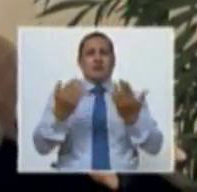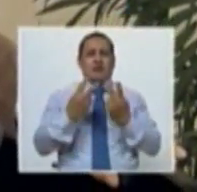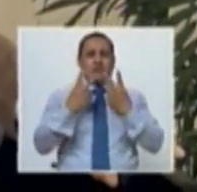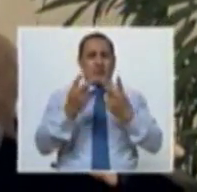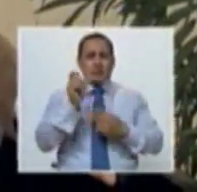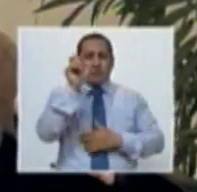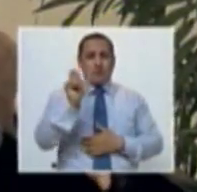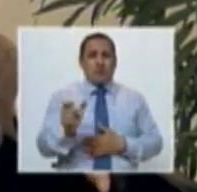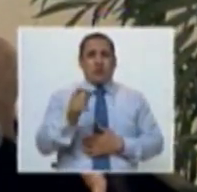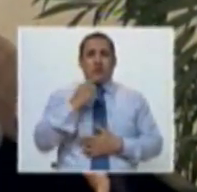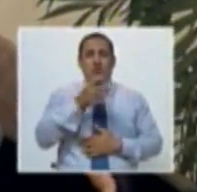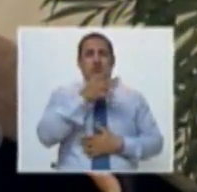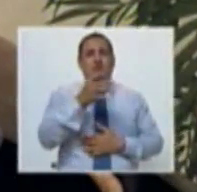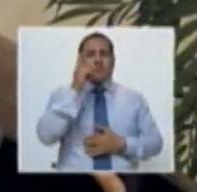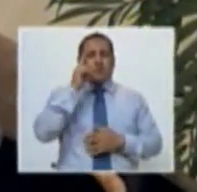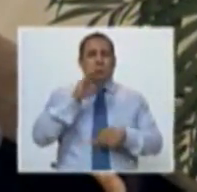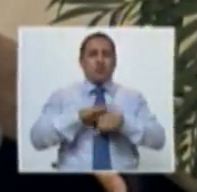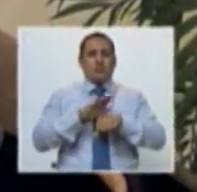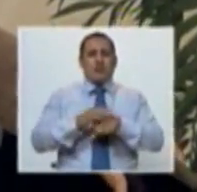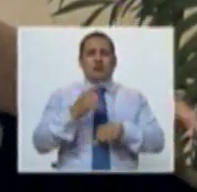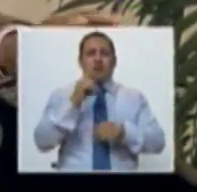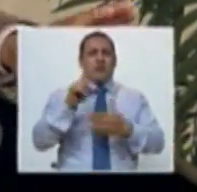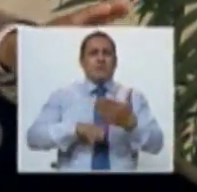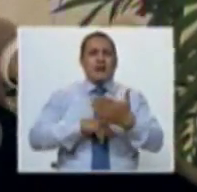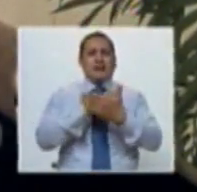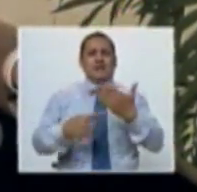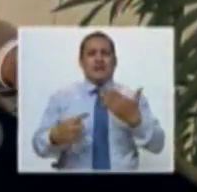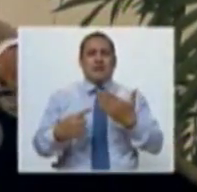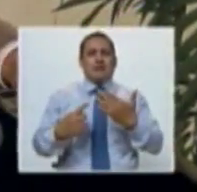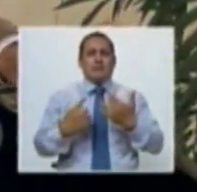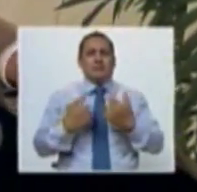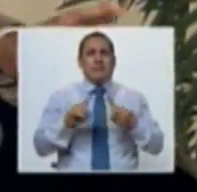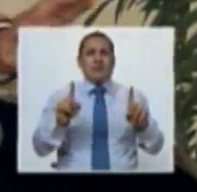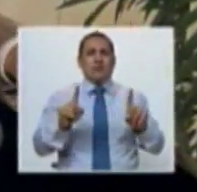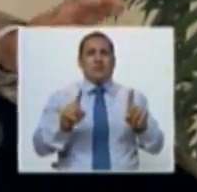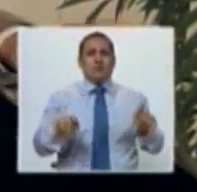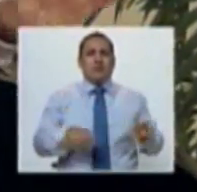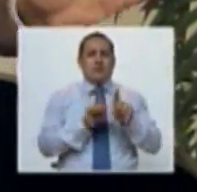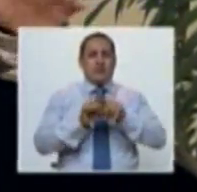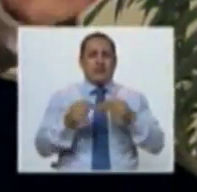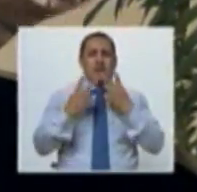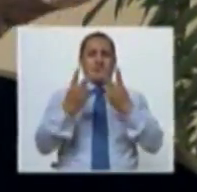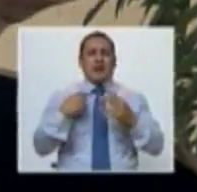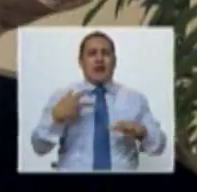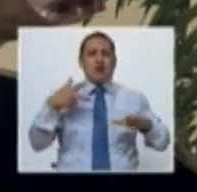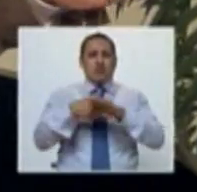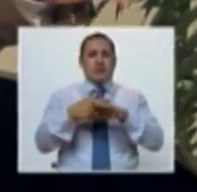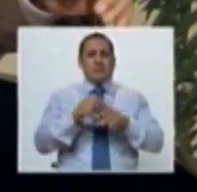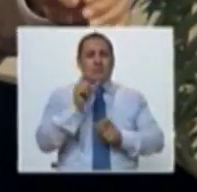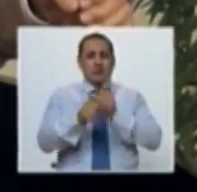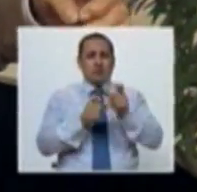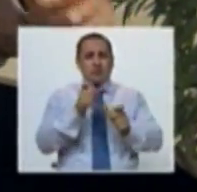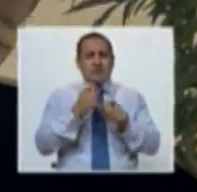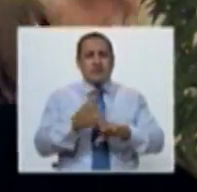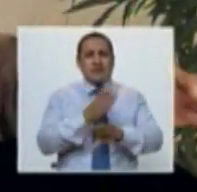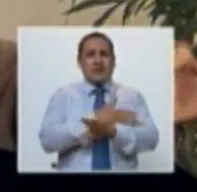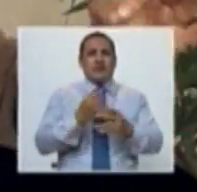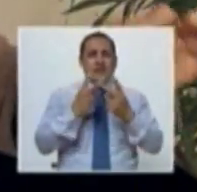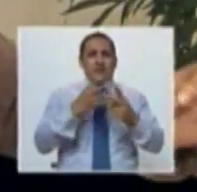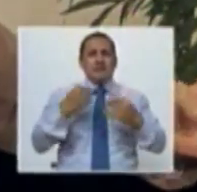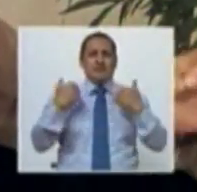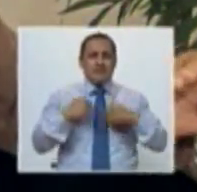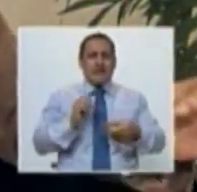presunción no invalida, pero creo que con respecto a impedir que gente que ha